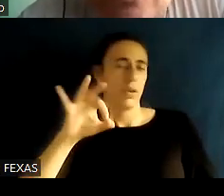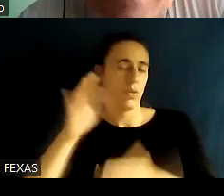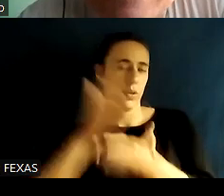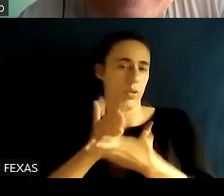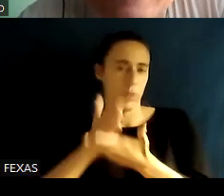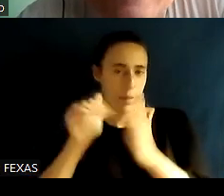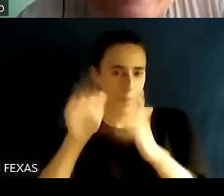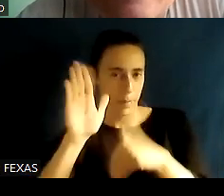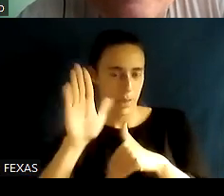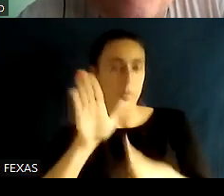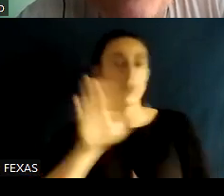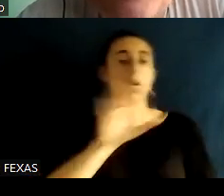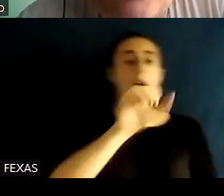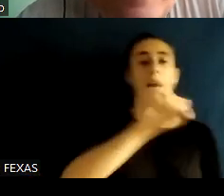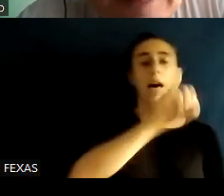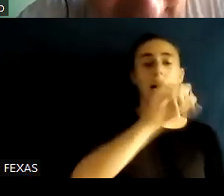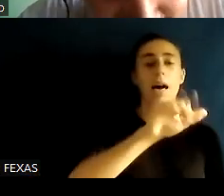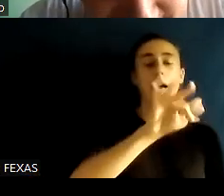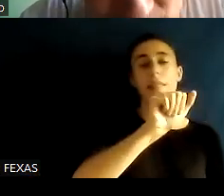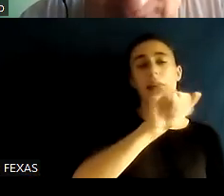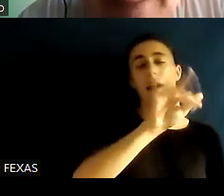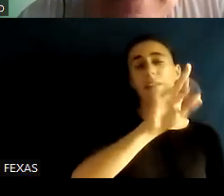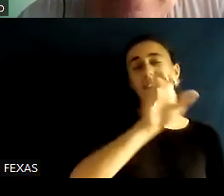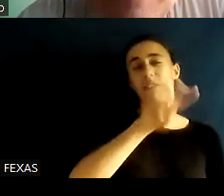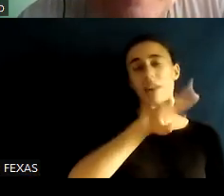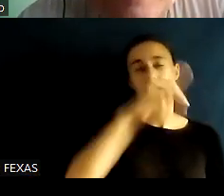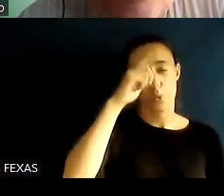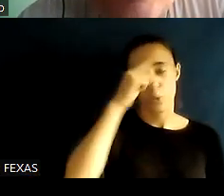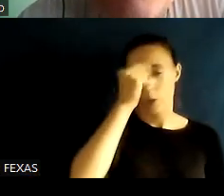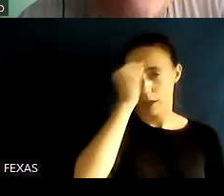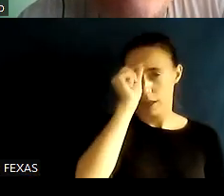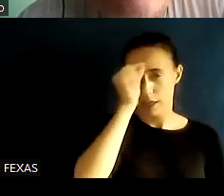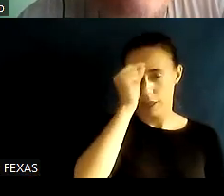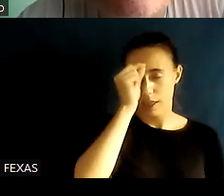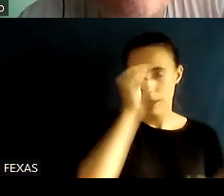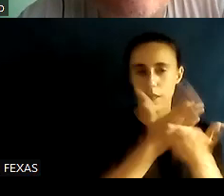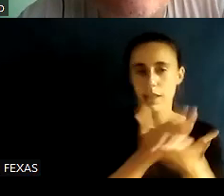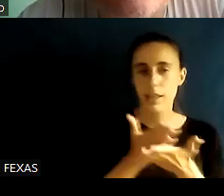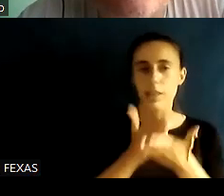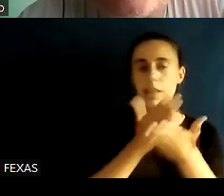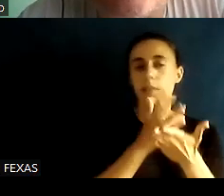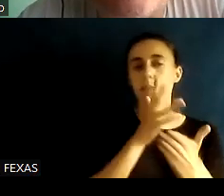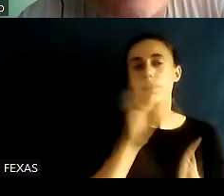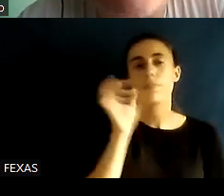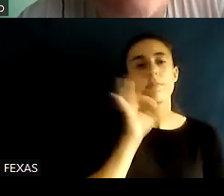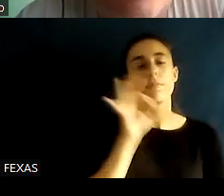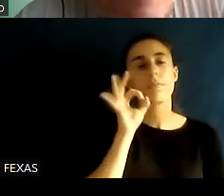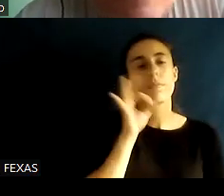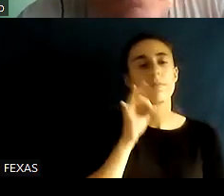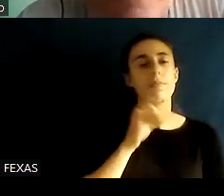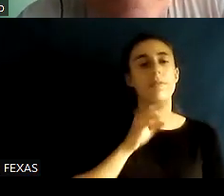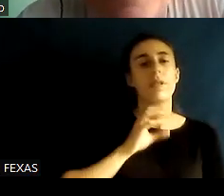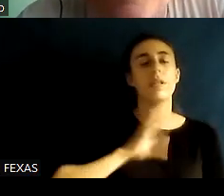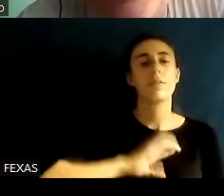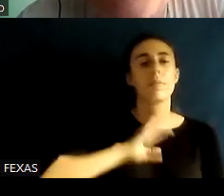la cultura india, se han realizado bastante estudio a nivel del trastorno de los trastornos del ánimo y el azafrán ha